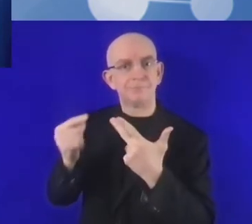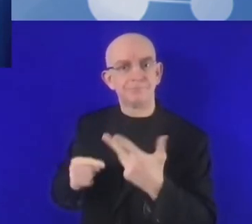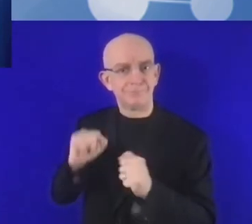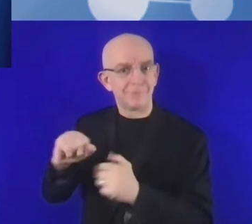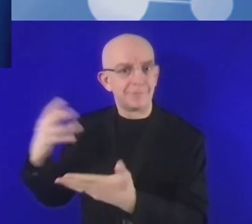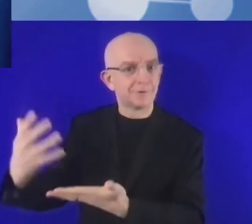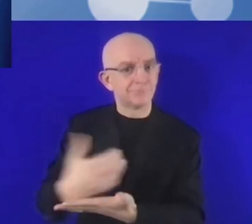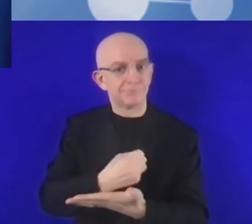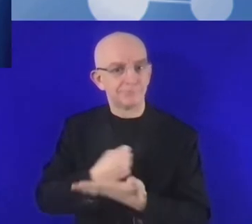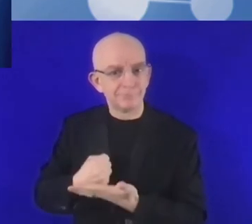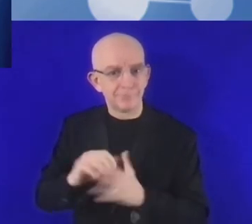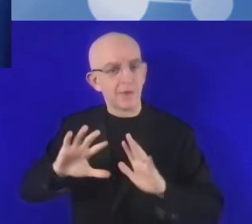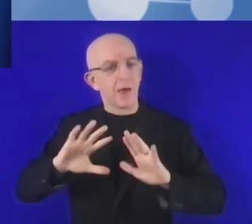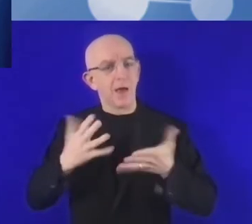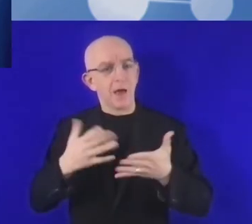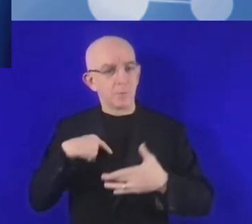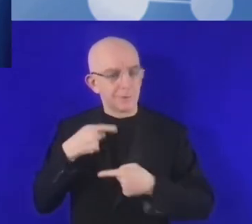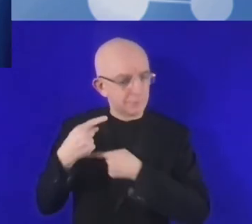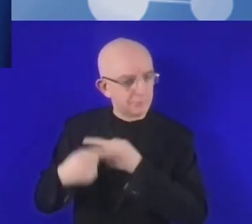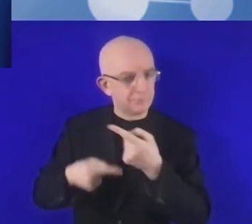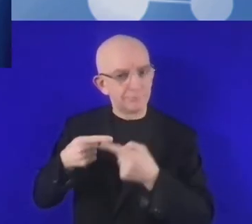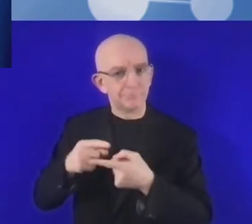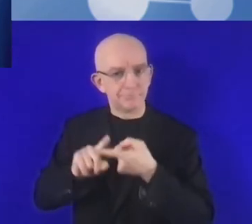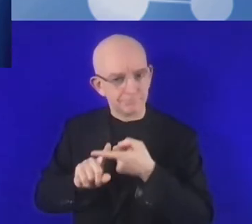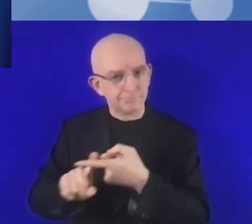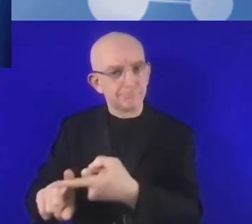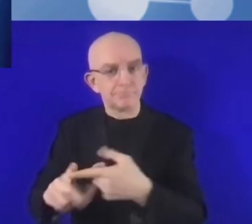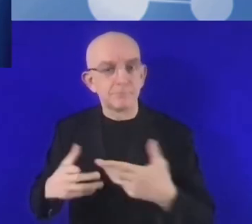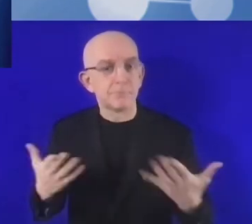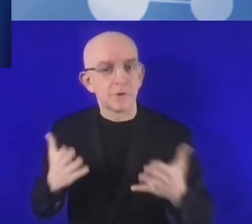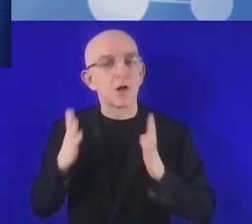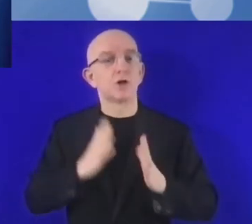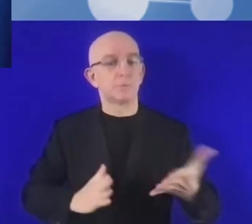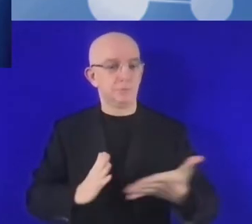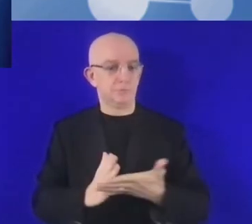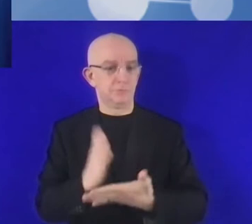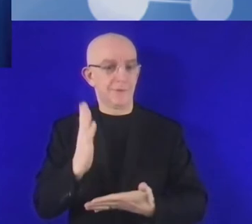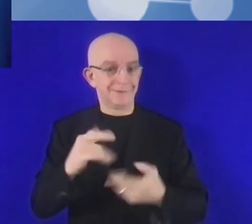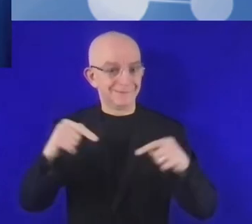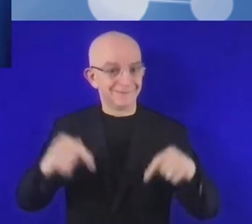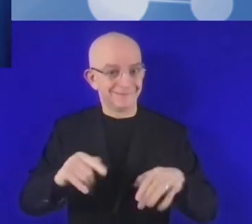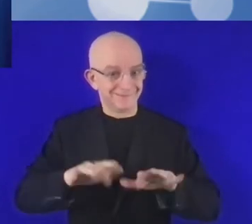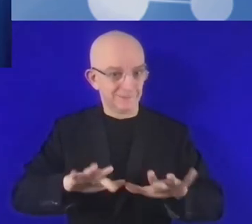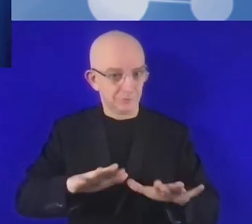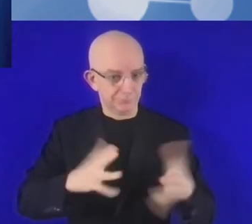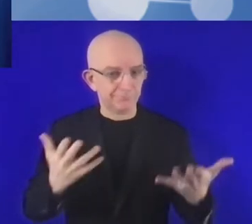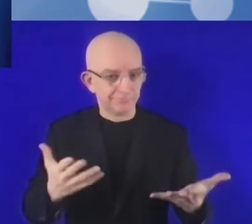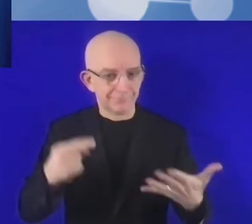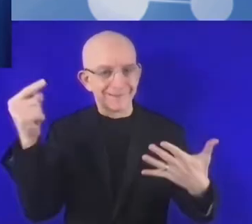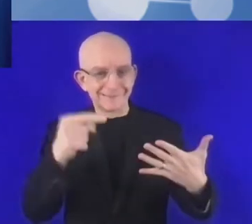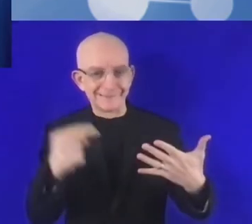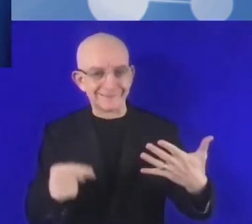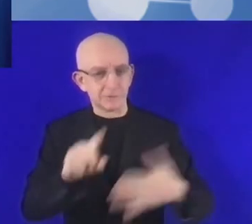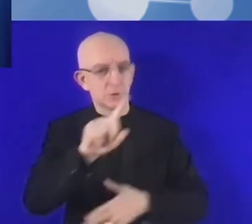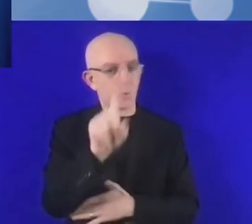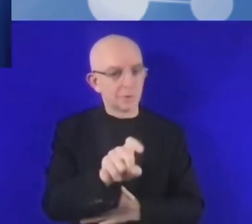aprovechar en pleno su potencial? ¿Cómo proteger los derechos humanos en el espacio digital? Estas